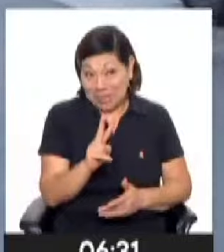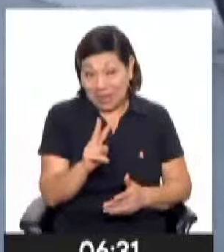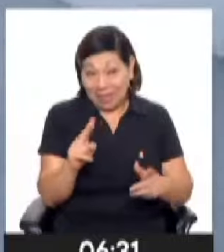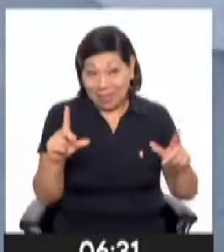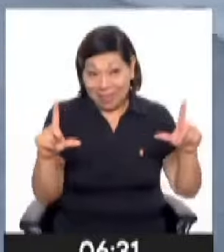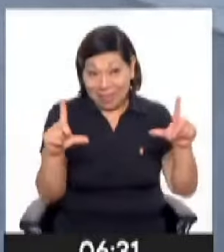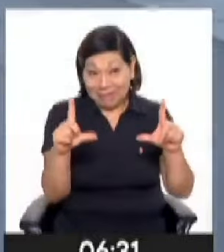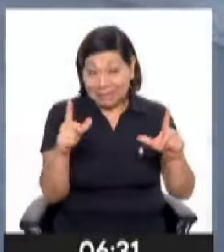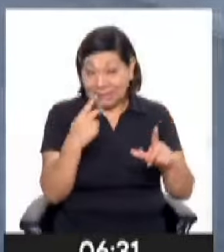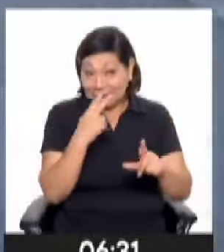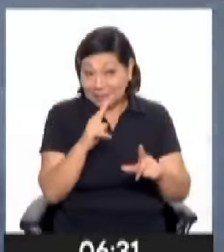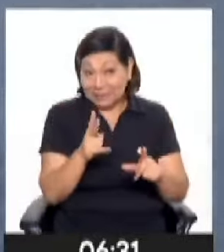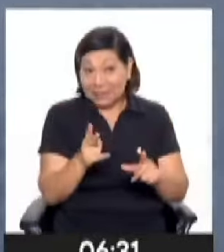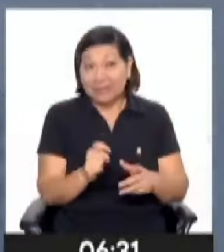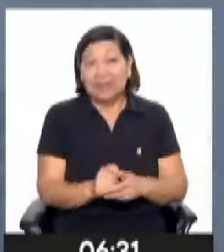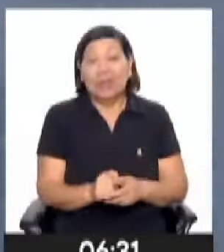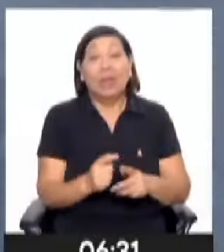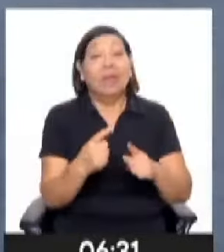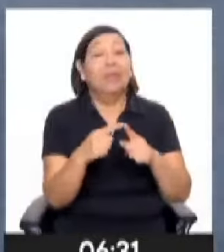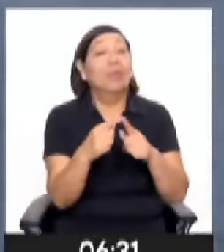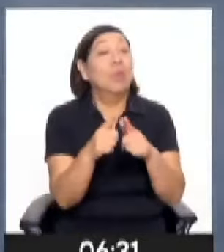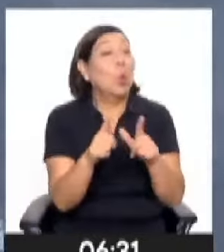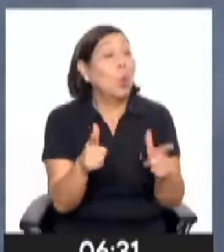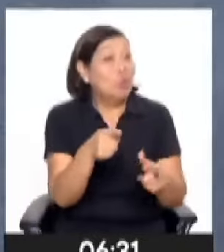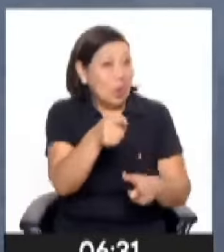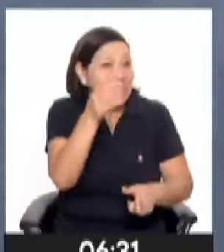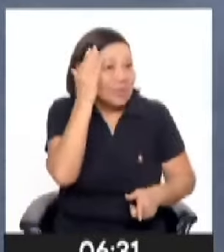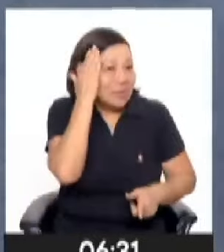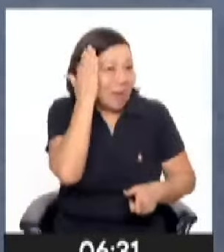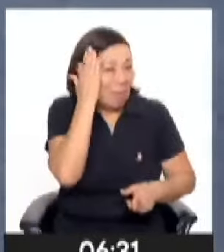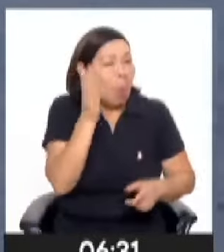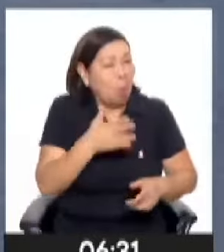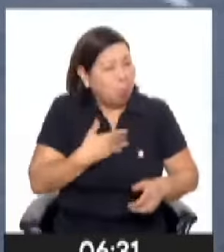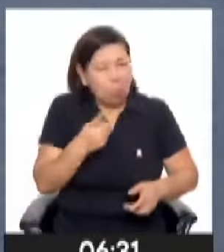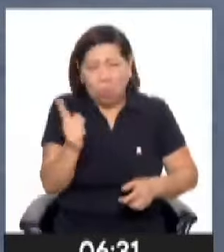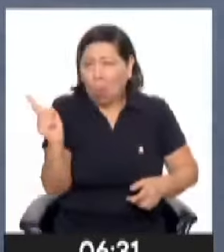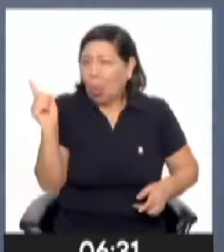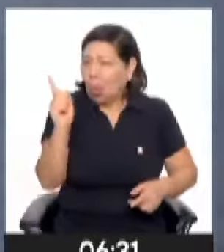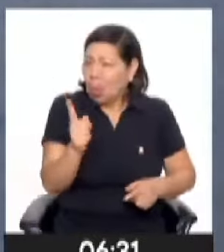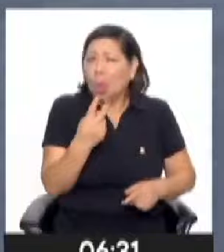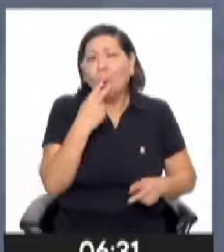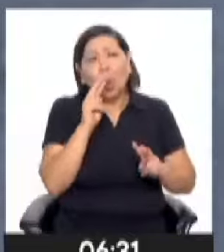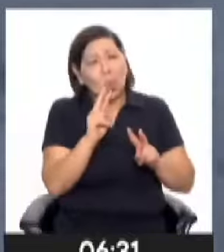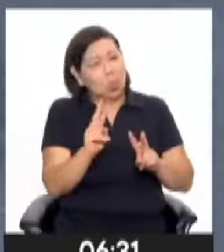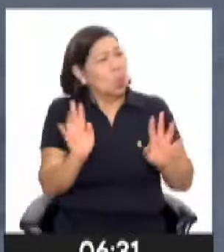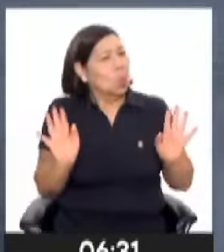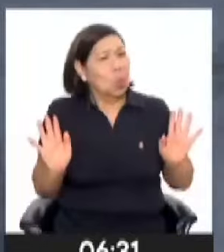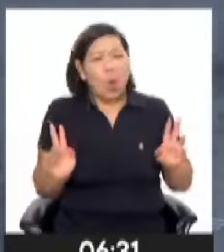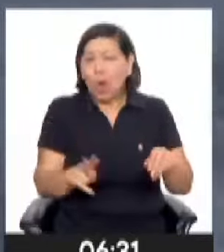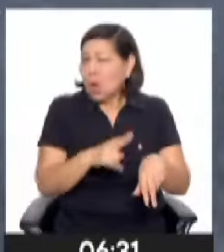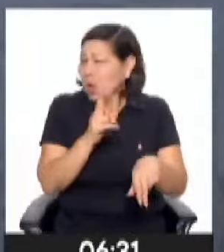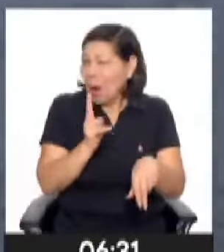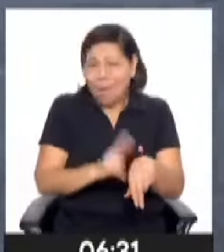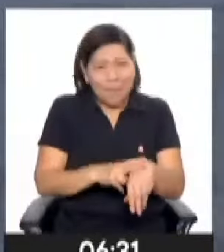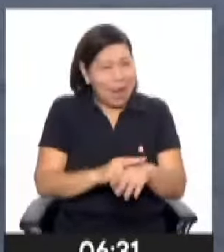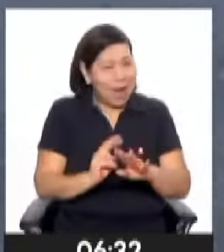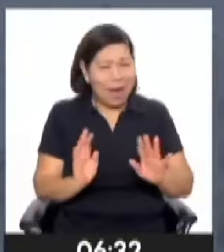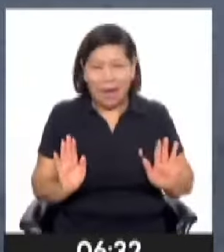de las pantallas de TV Perú desde los diversos distritos, sepa que usted puede venir a disfrutar de este gran desfile